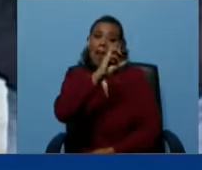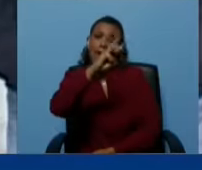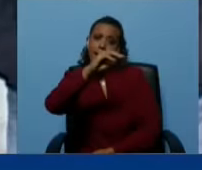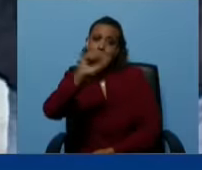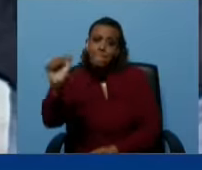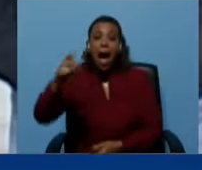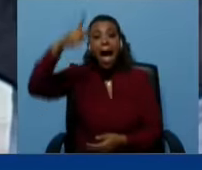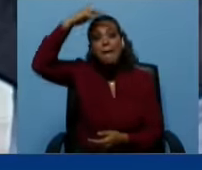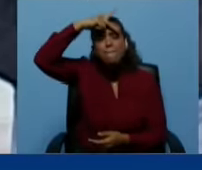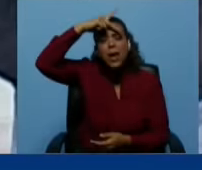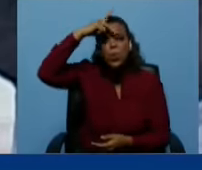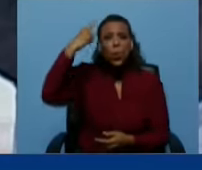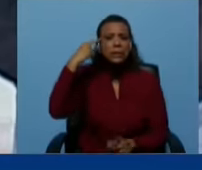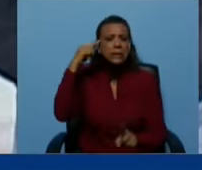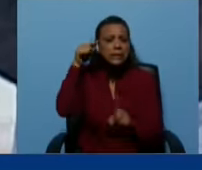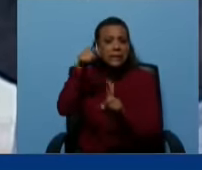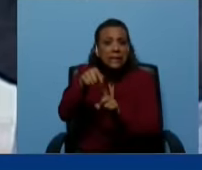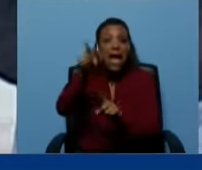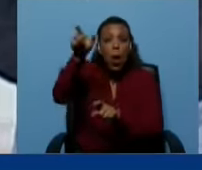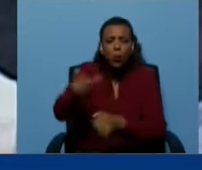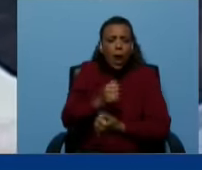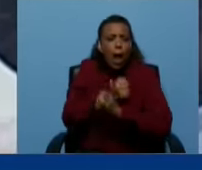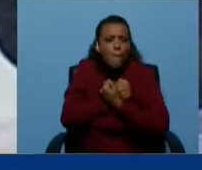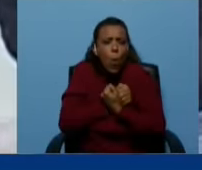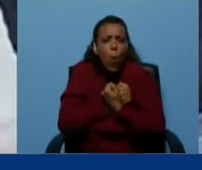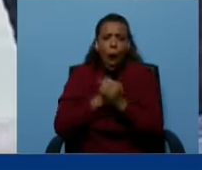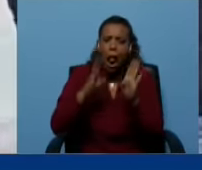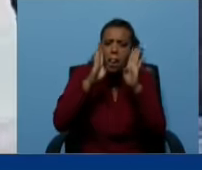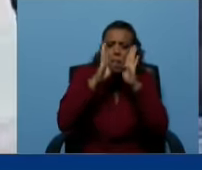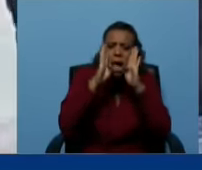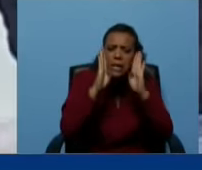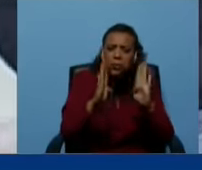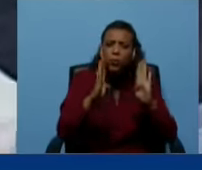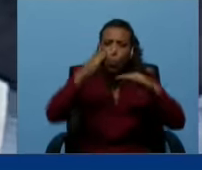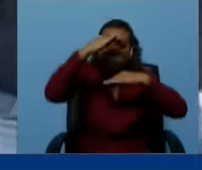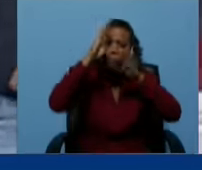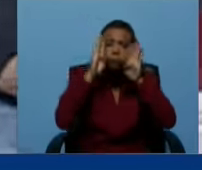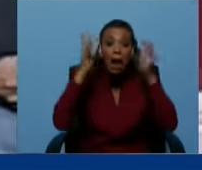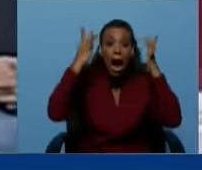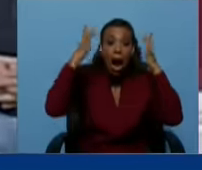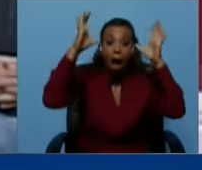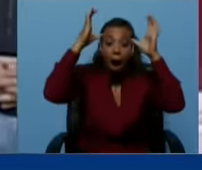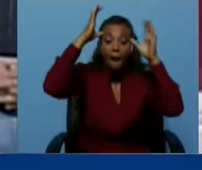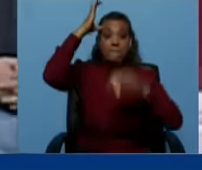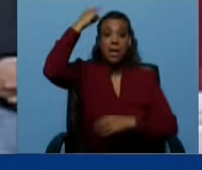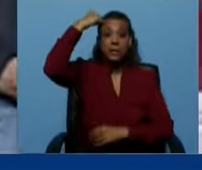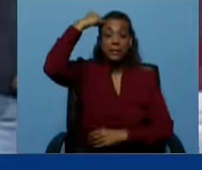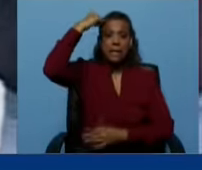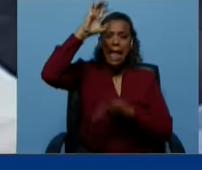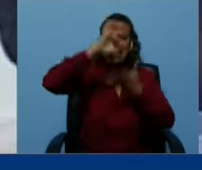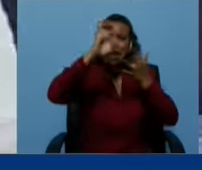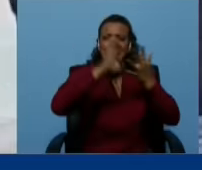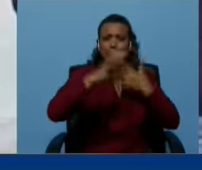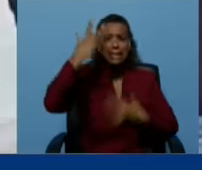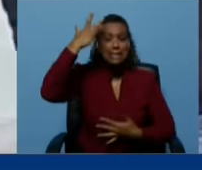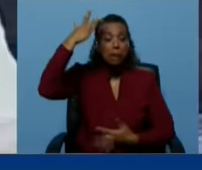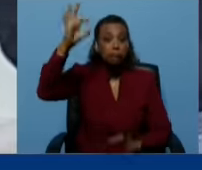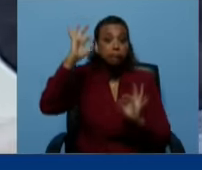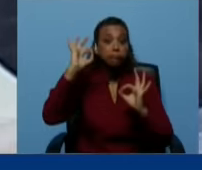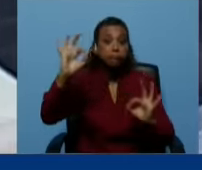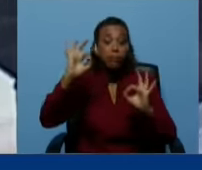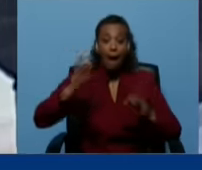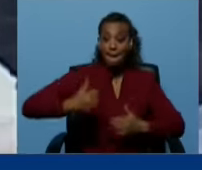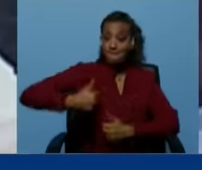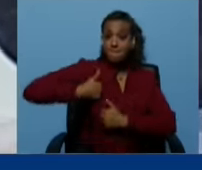La dedicación, el amor, la capacidad estratégica,